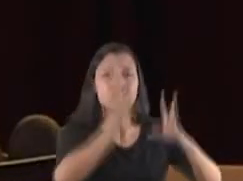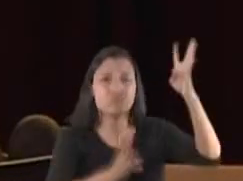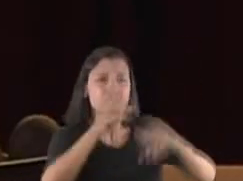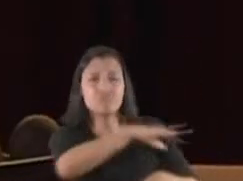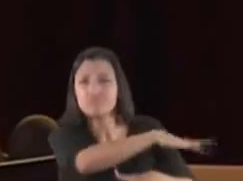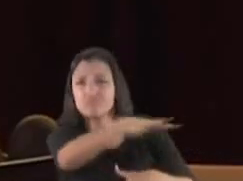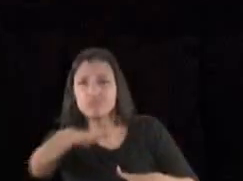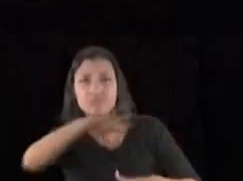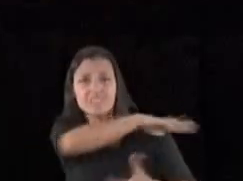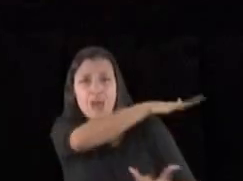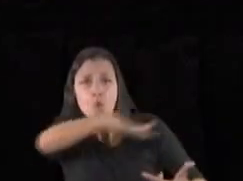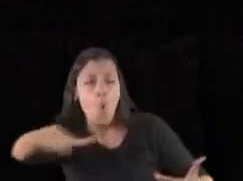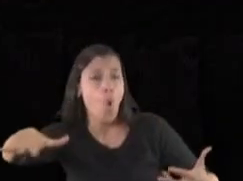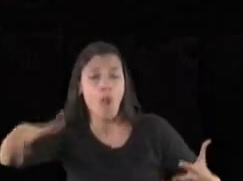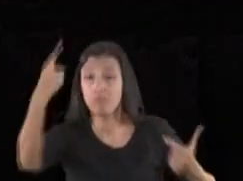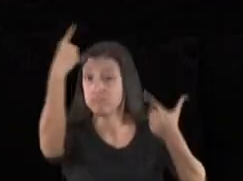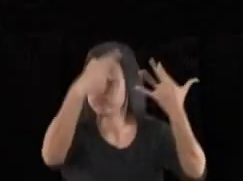con algunas llanuras.